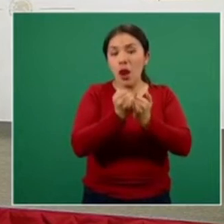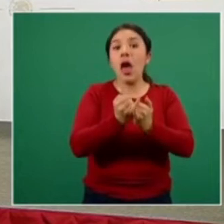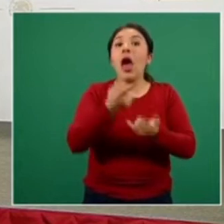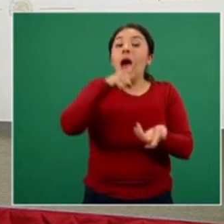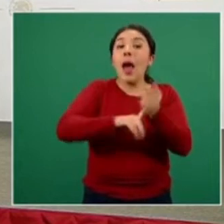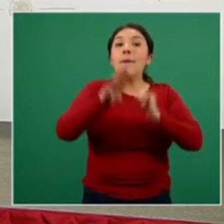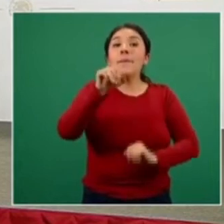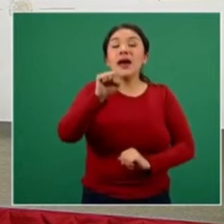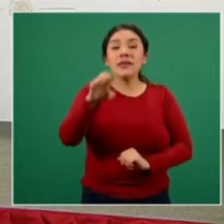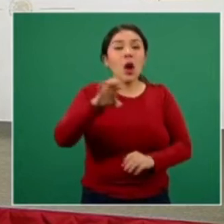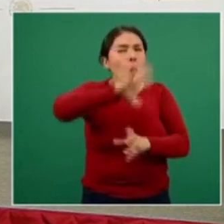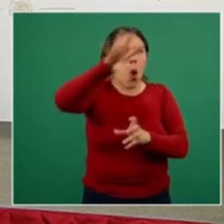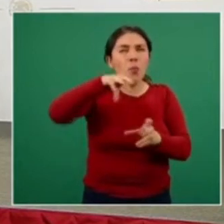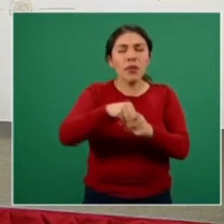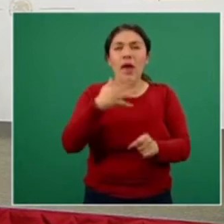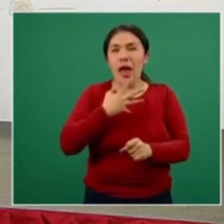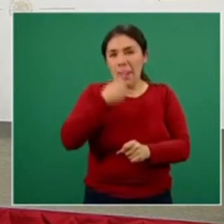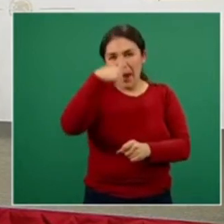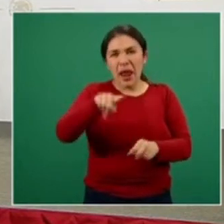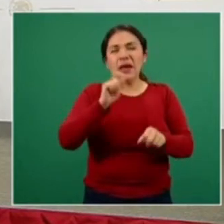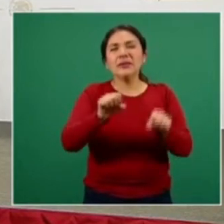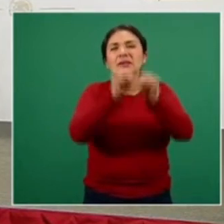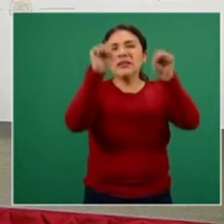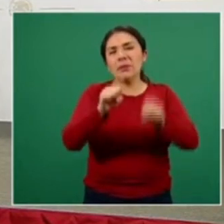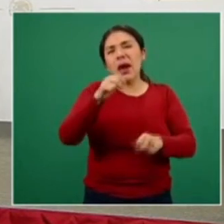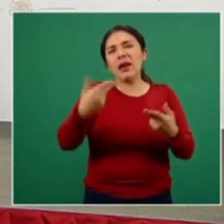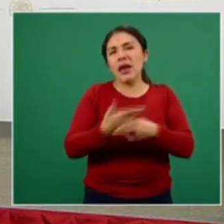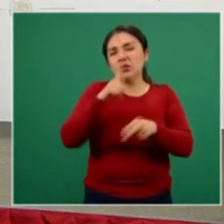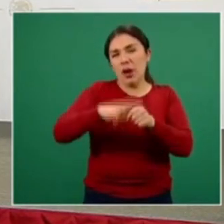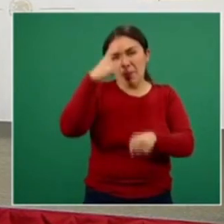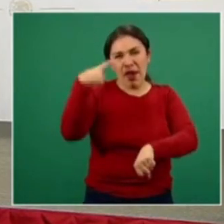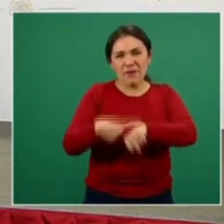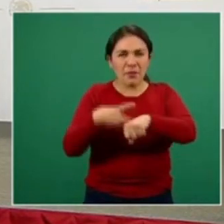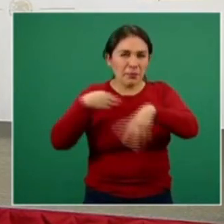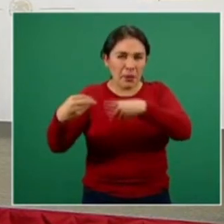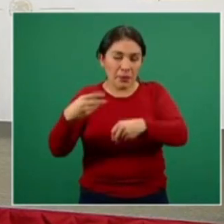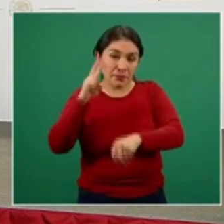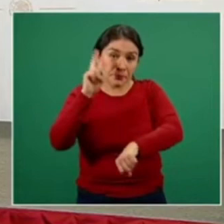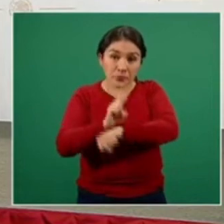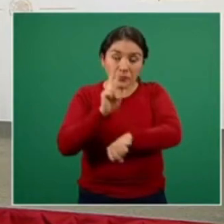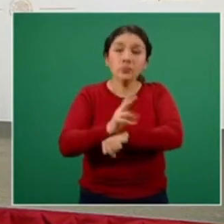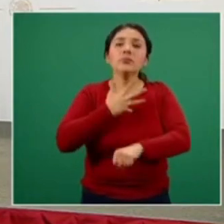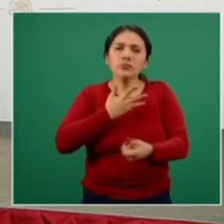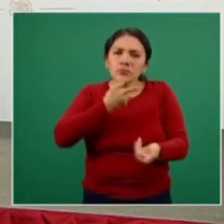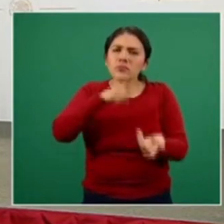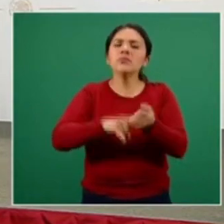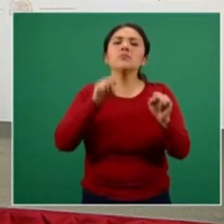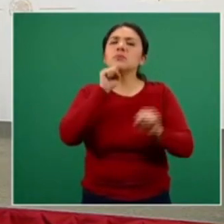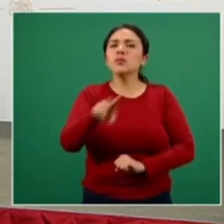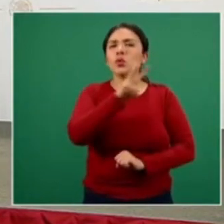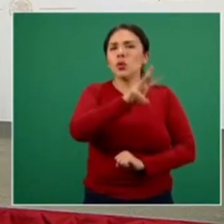de datos completas del Sistema Nacional de Vigilancia Epidemiológica están disponibles en el portal